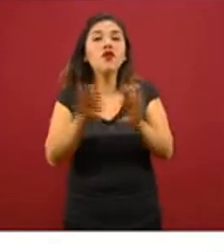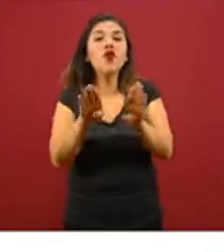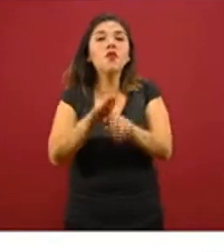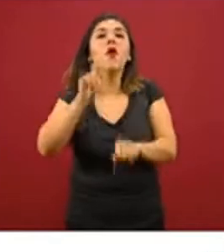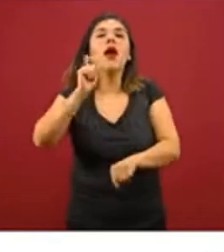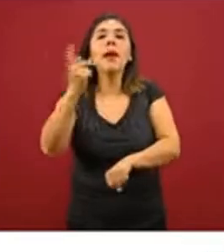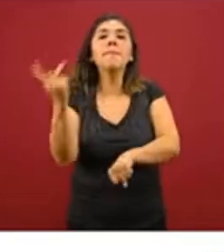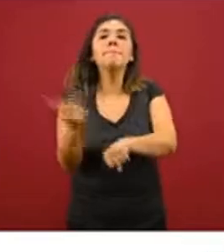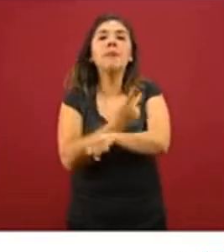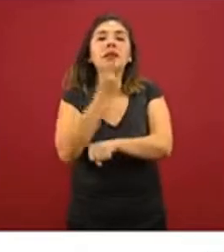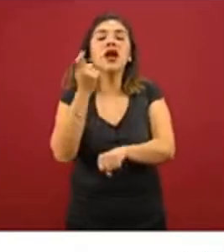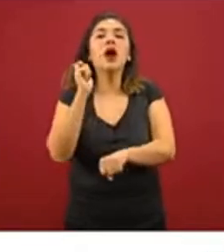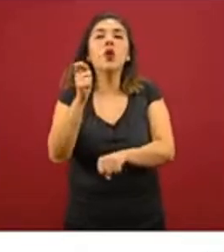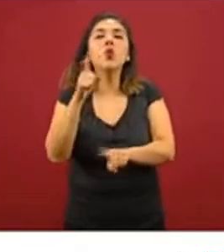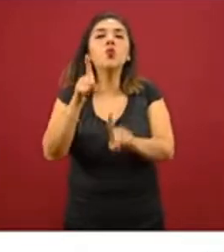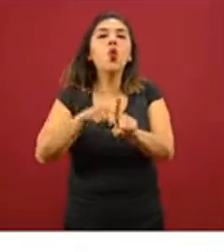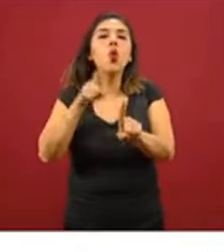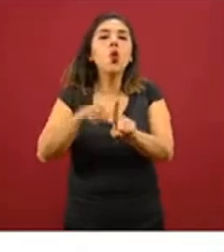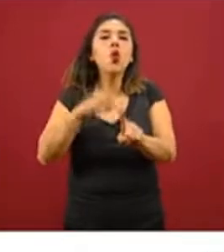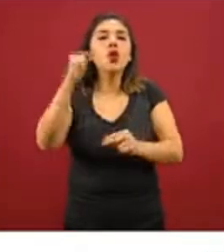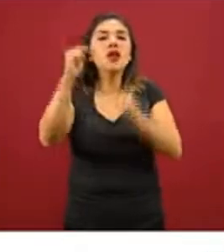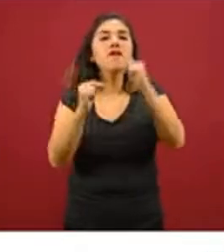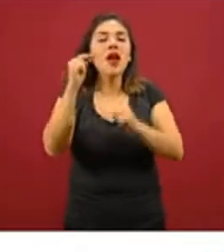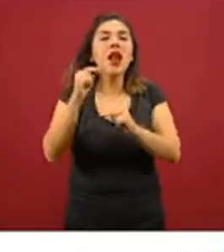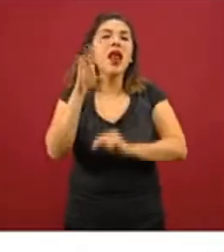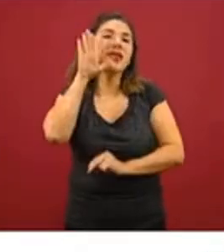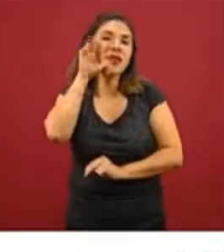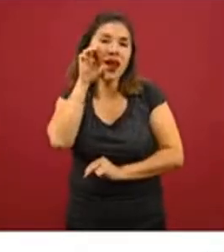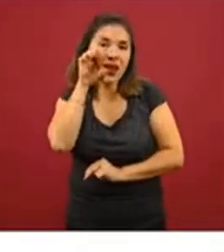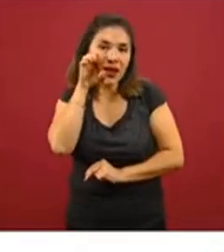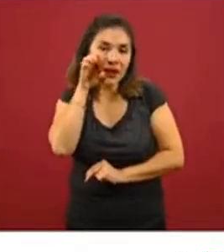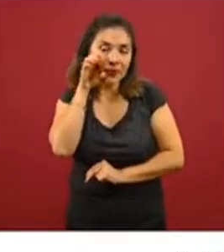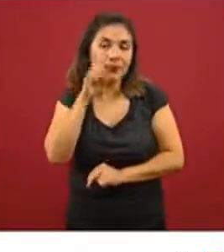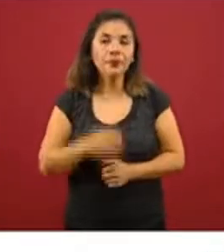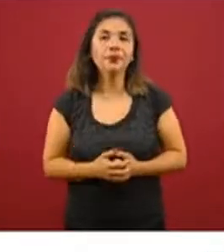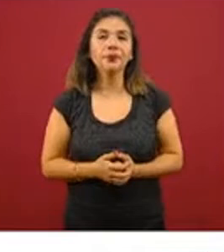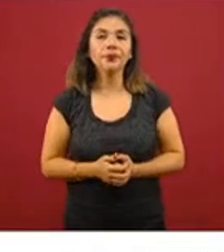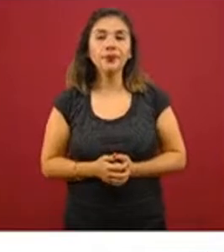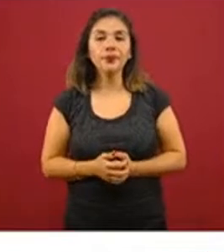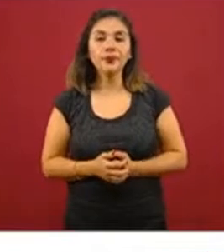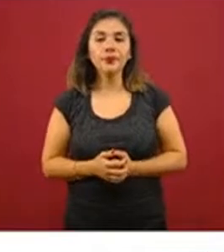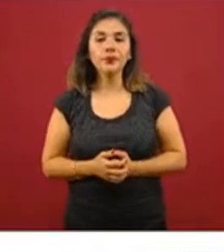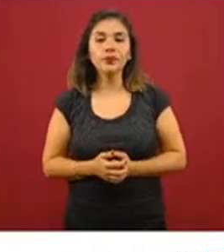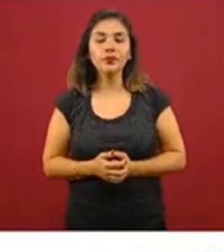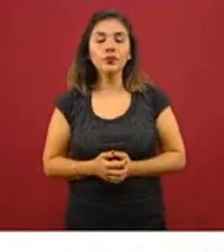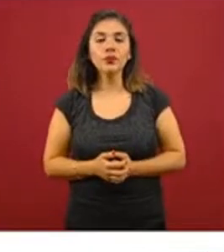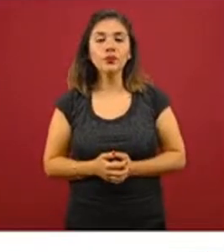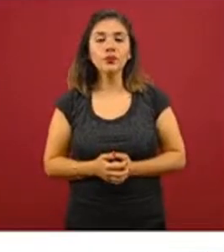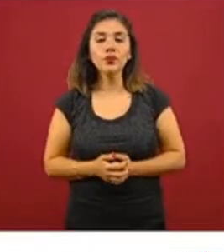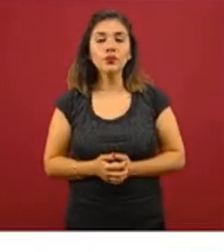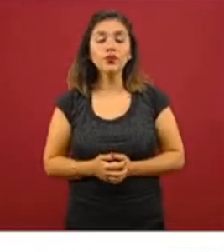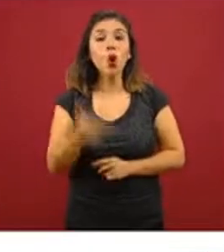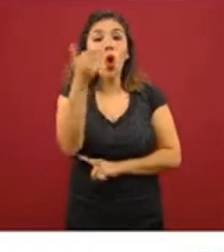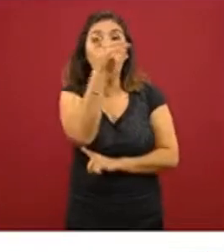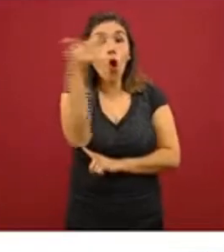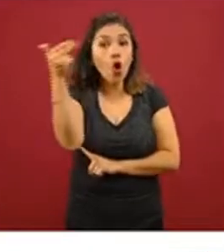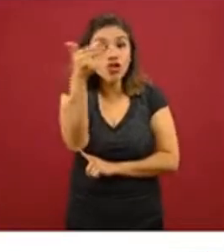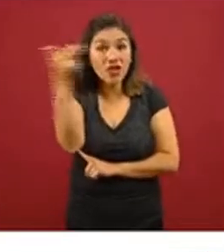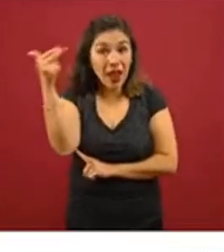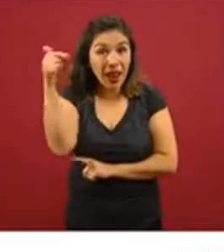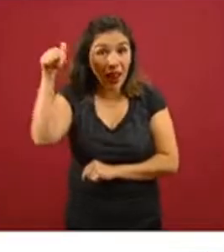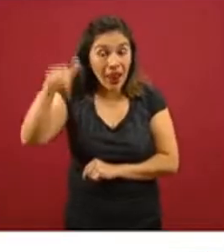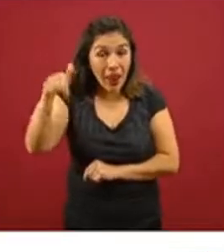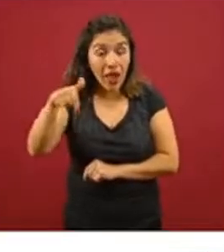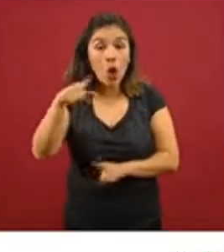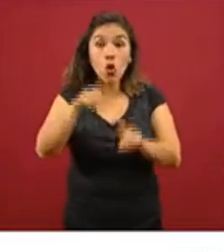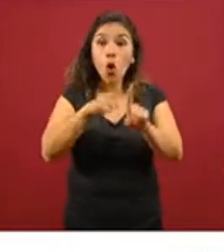que se puede hacer en un nivel de riesgo de color naranja. En el caso de los hoteles, en